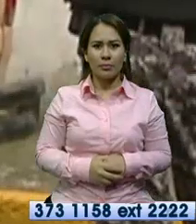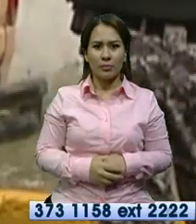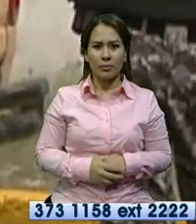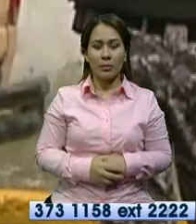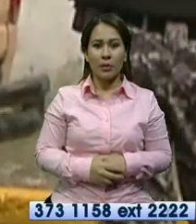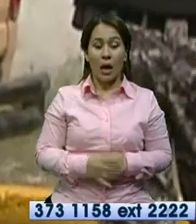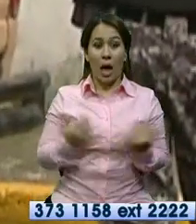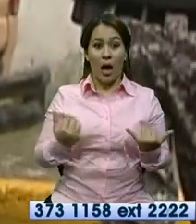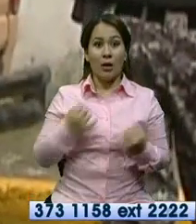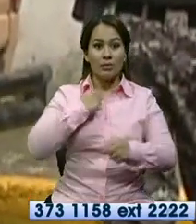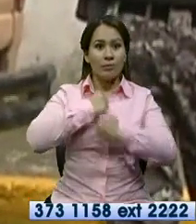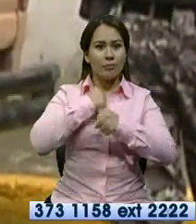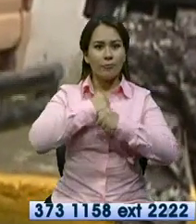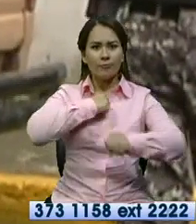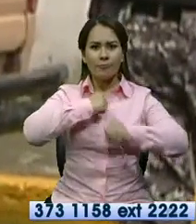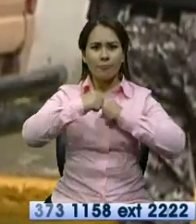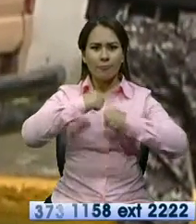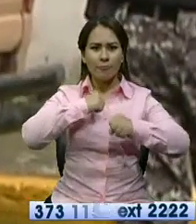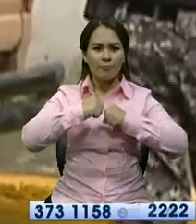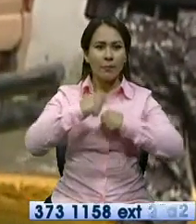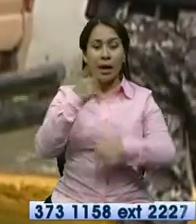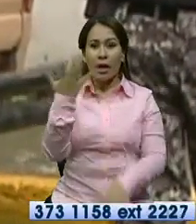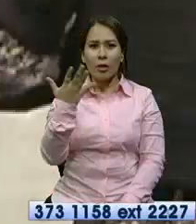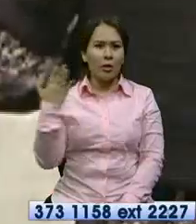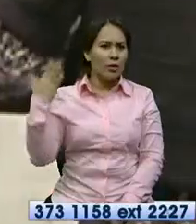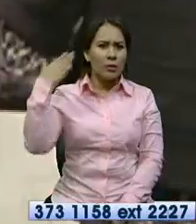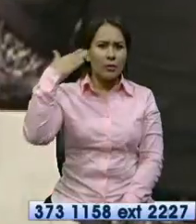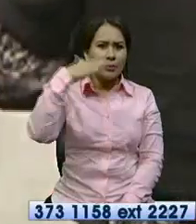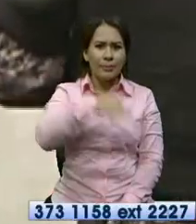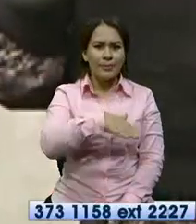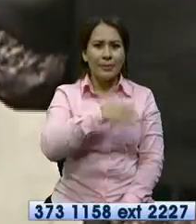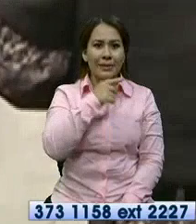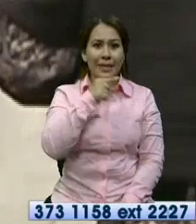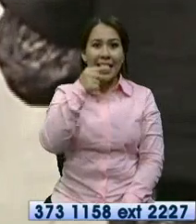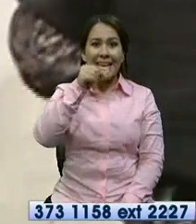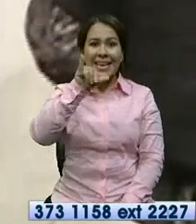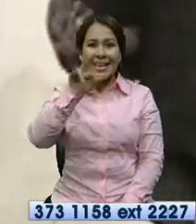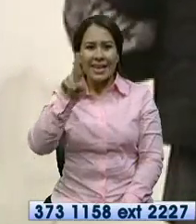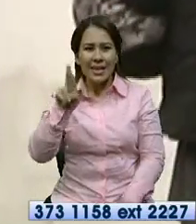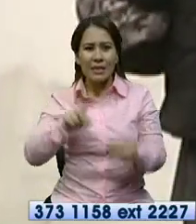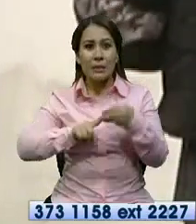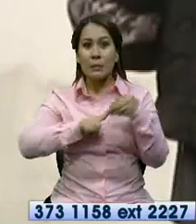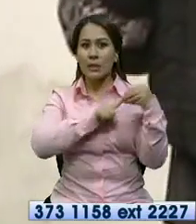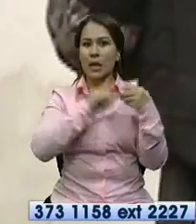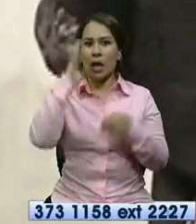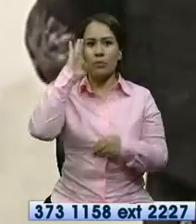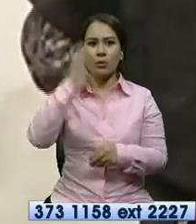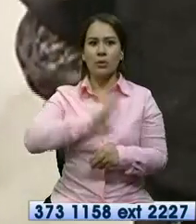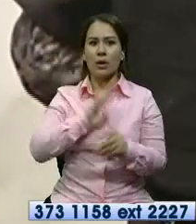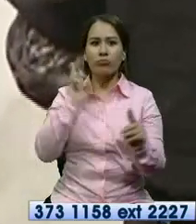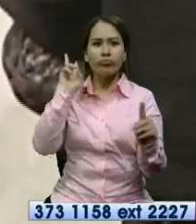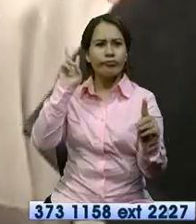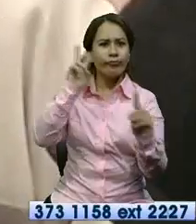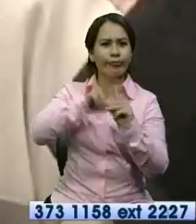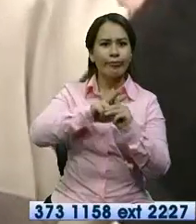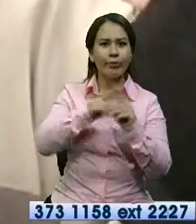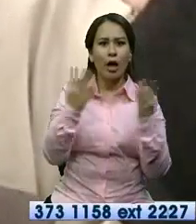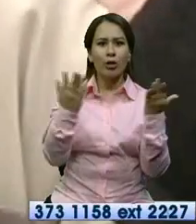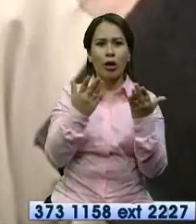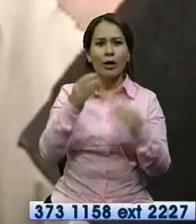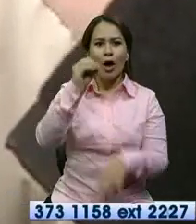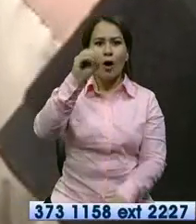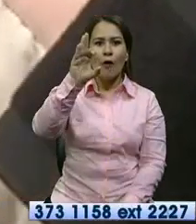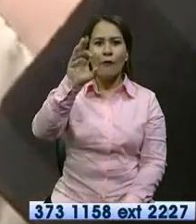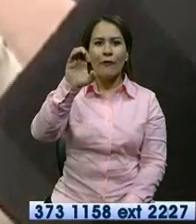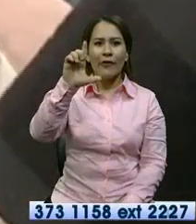En marcha la operación Invierno Verde, agentes de la ULCO con el apoyo de elementos del GIR y la Fiscalía realizaron 4 allanamientos en sectores como La Ofelia,